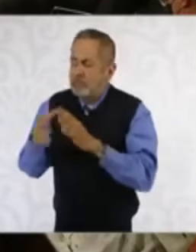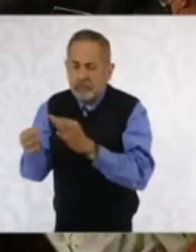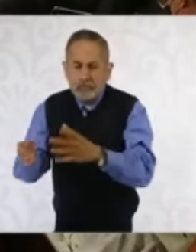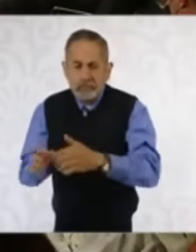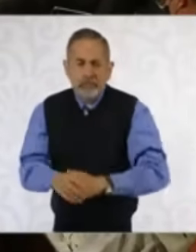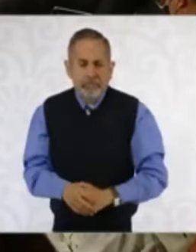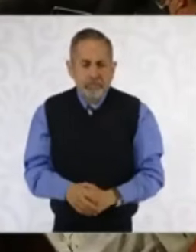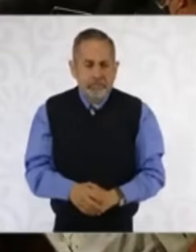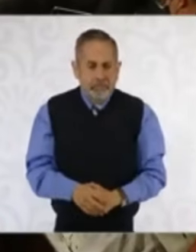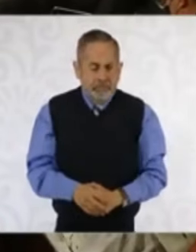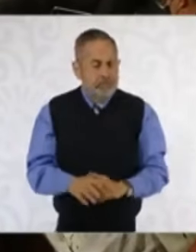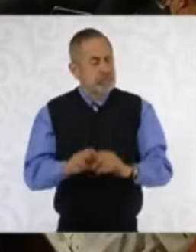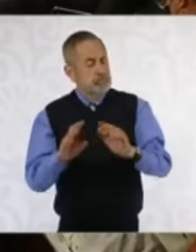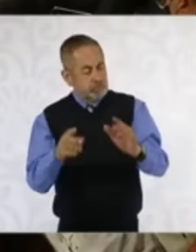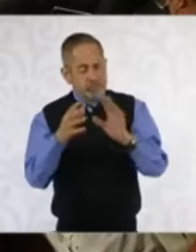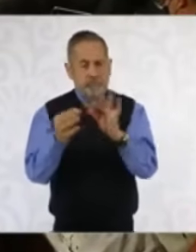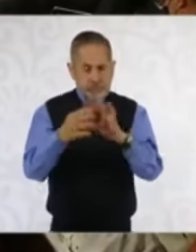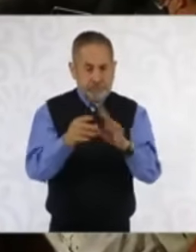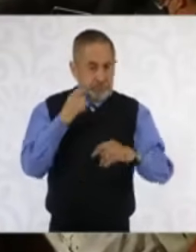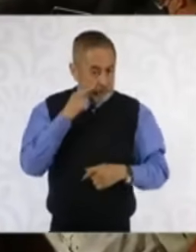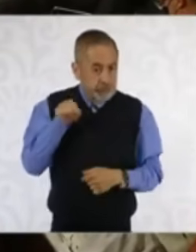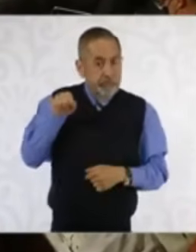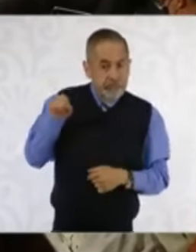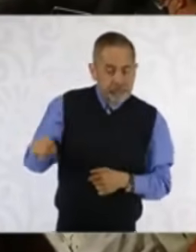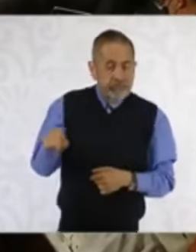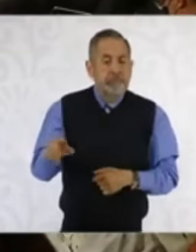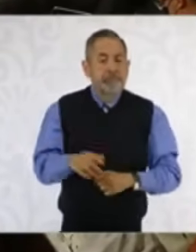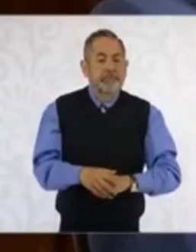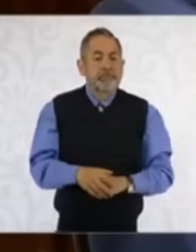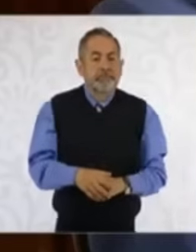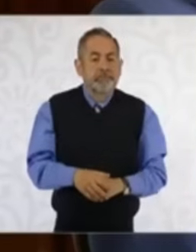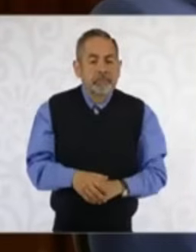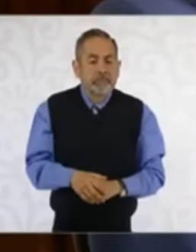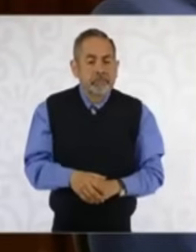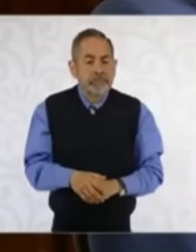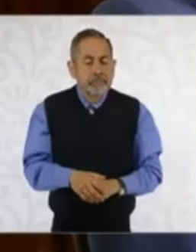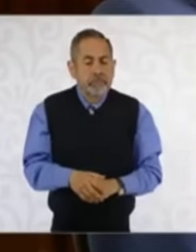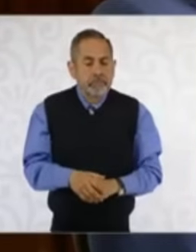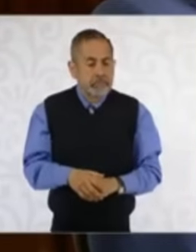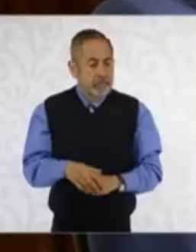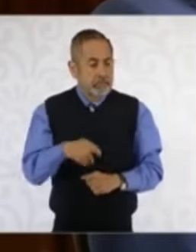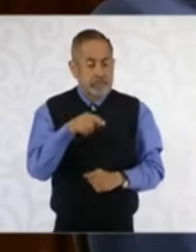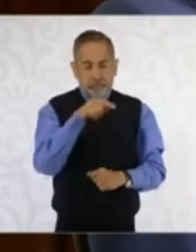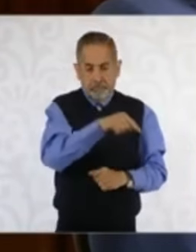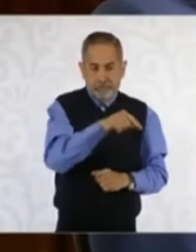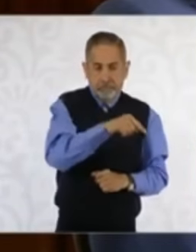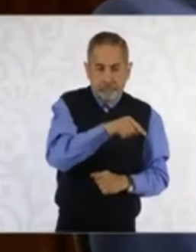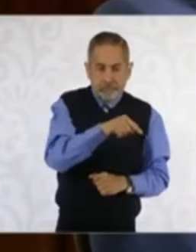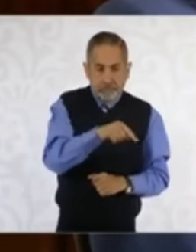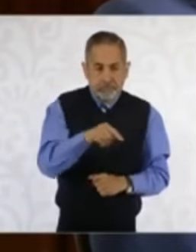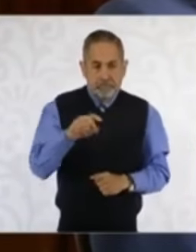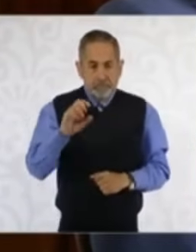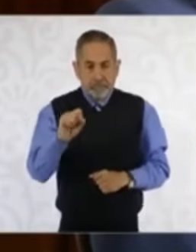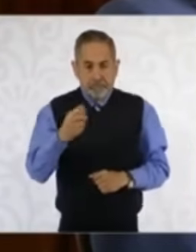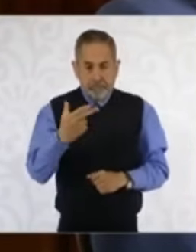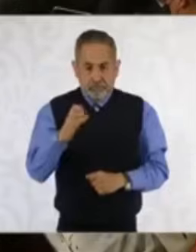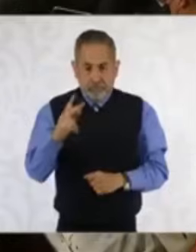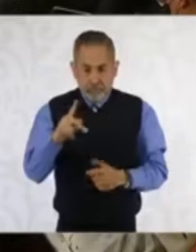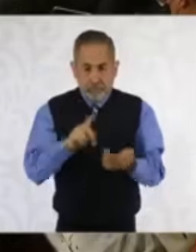Sí, es decir, cuando sale la Hacienda a pedir deuda, a contratar